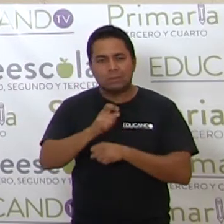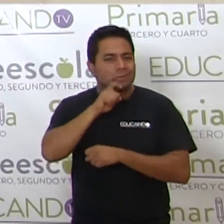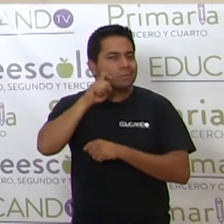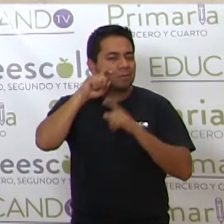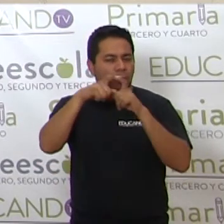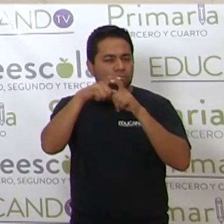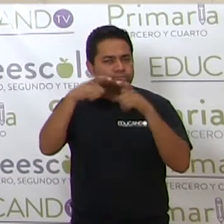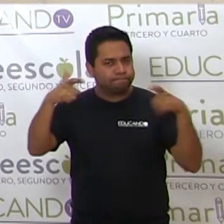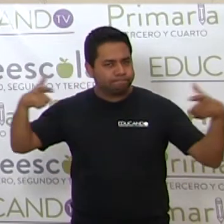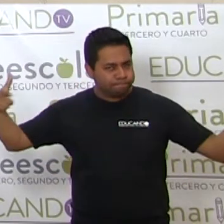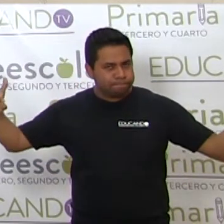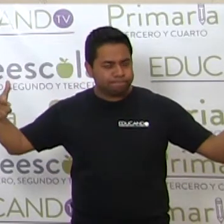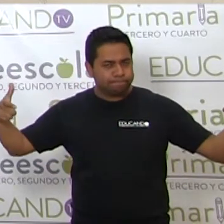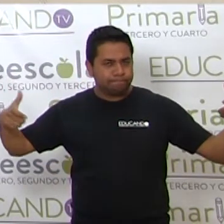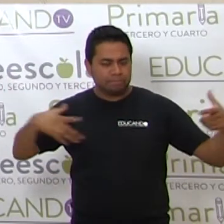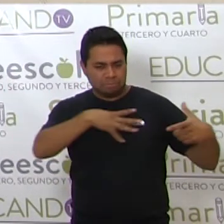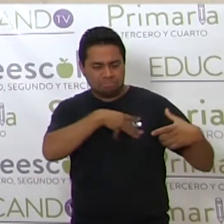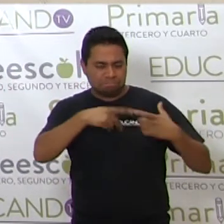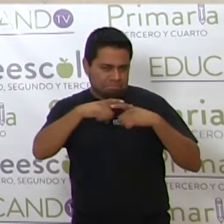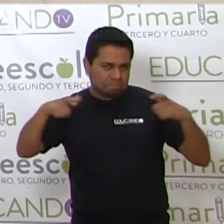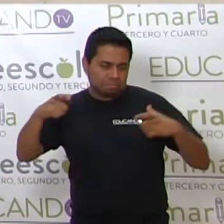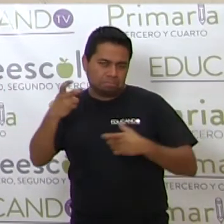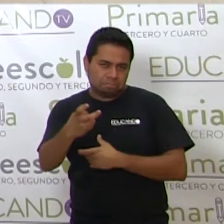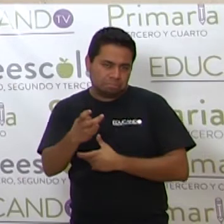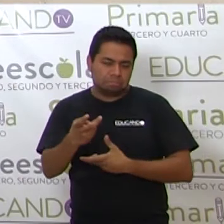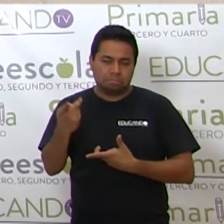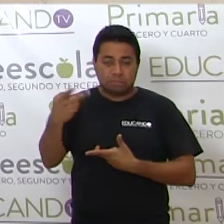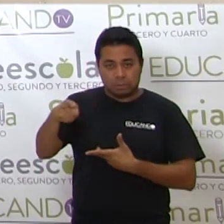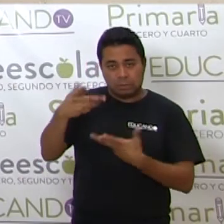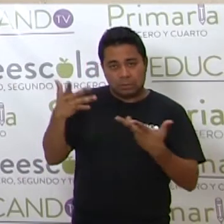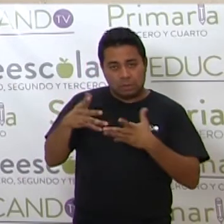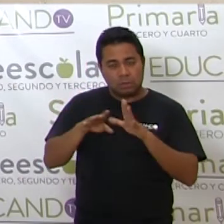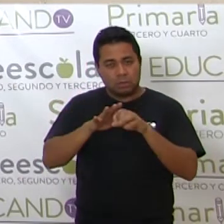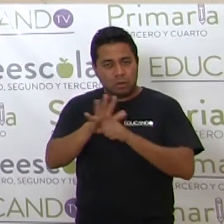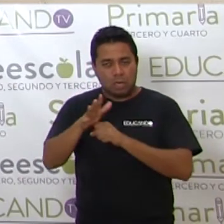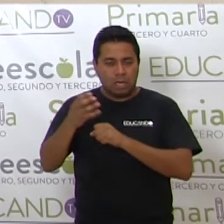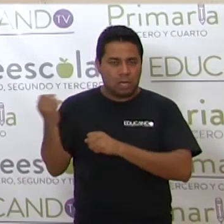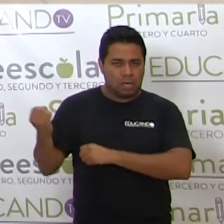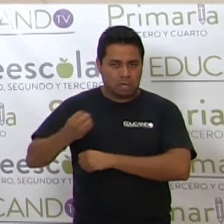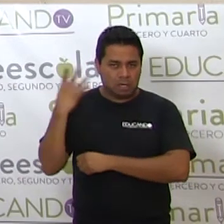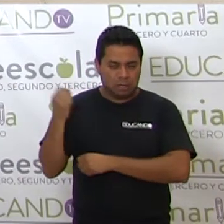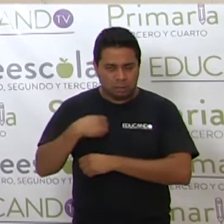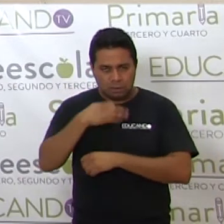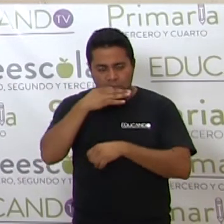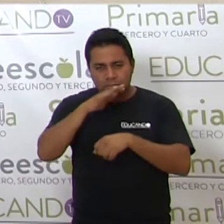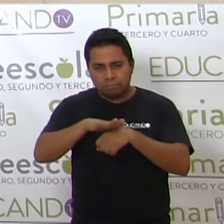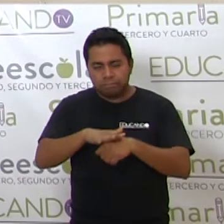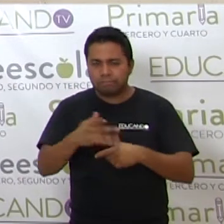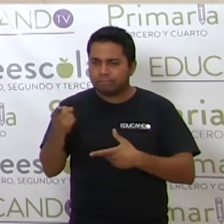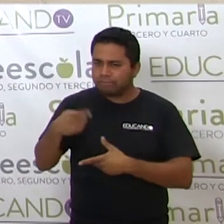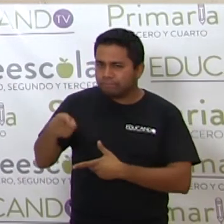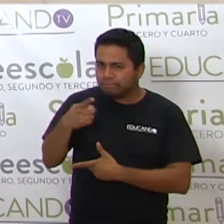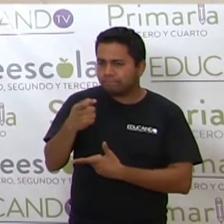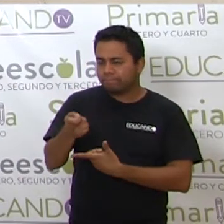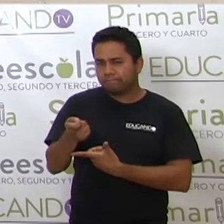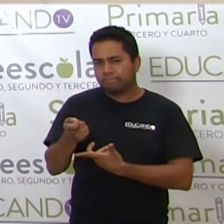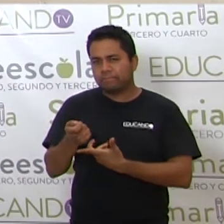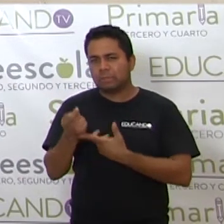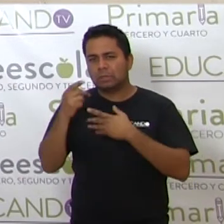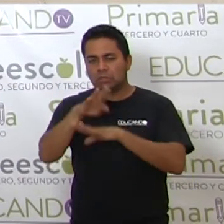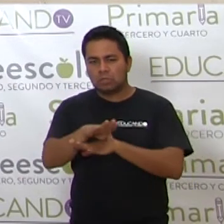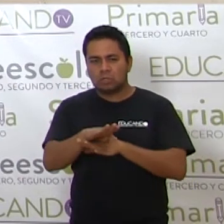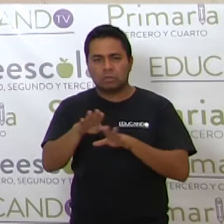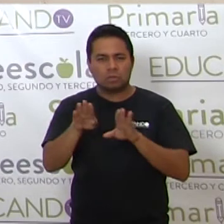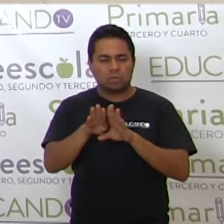el tema de la reproducción e hicieron por ejemplo una exposición les platico de los del sistema